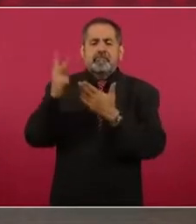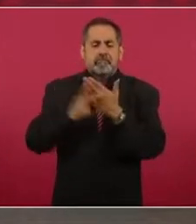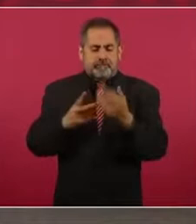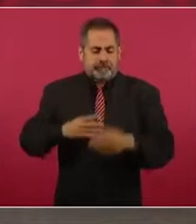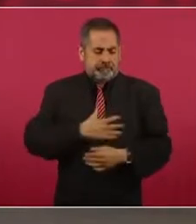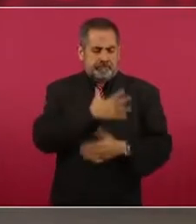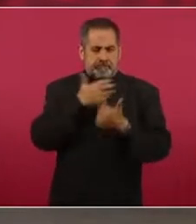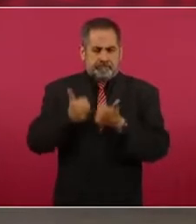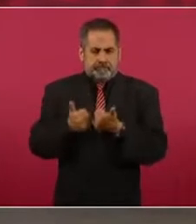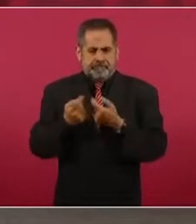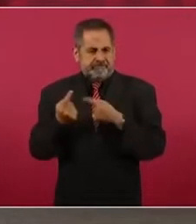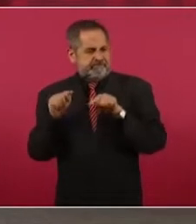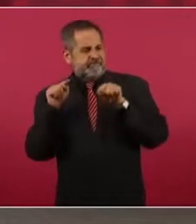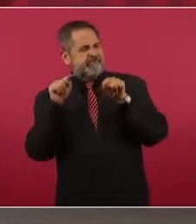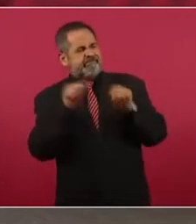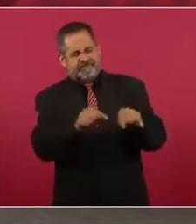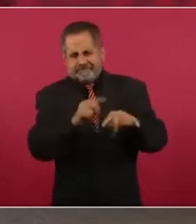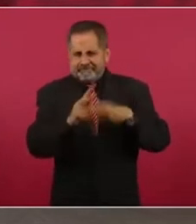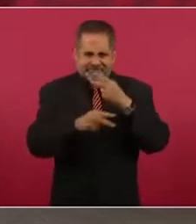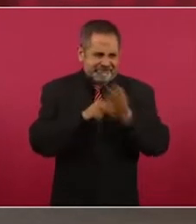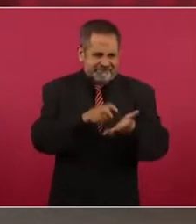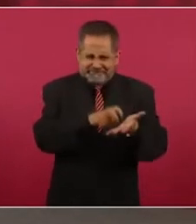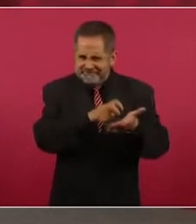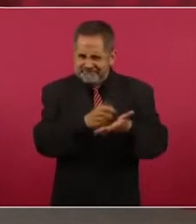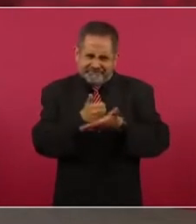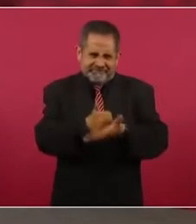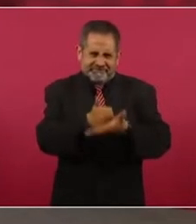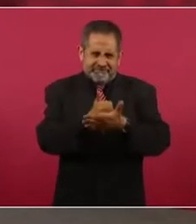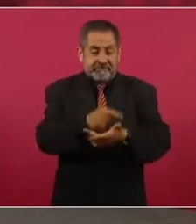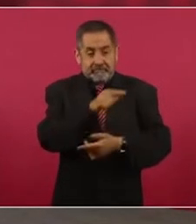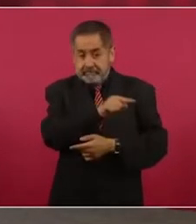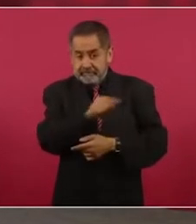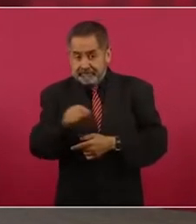Ahí hay muchísimos jóvenes